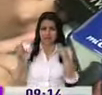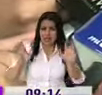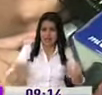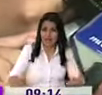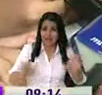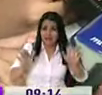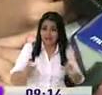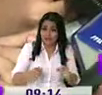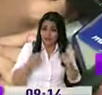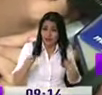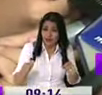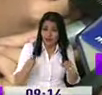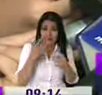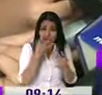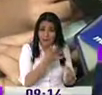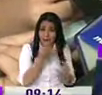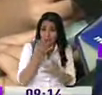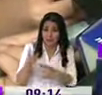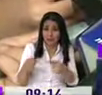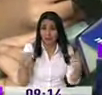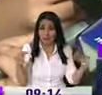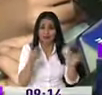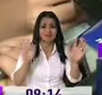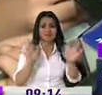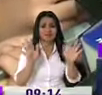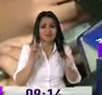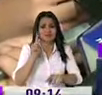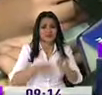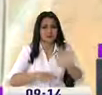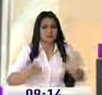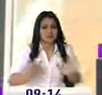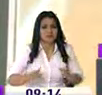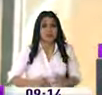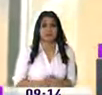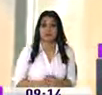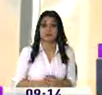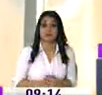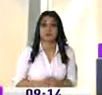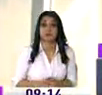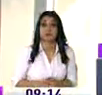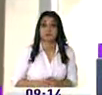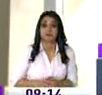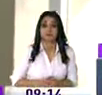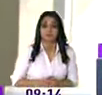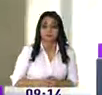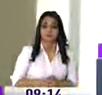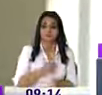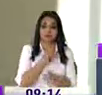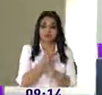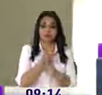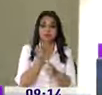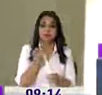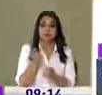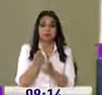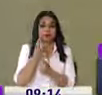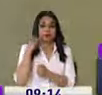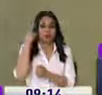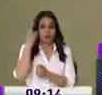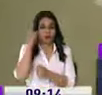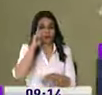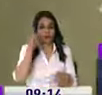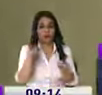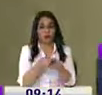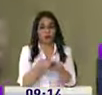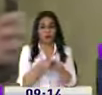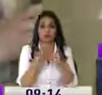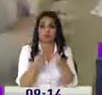ataque y de contraposición tan agudo, ¿no? Y con esto concuerdan en el ala correísta dentro de la Asamblea, quienes